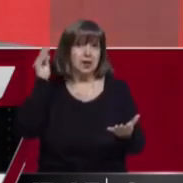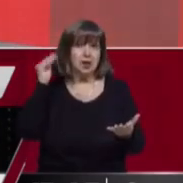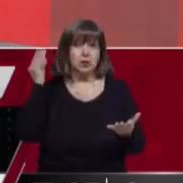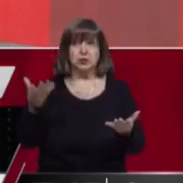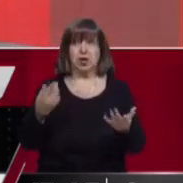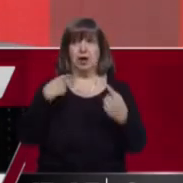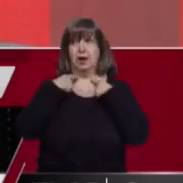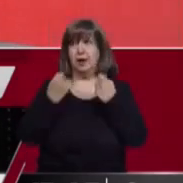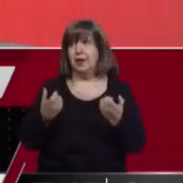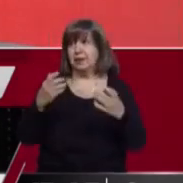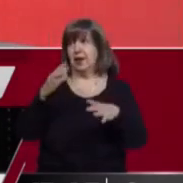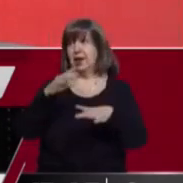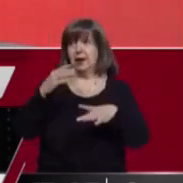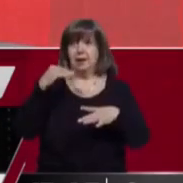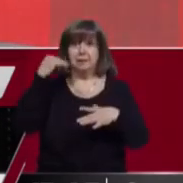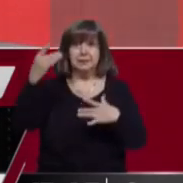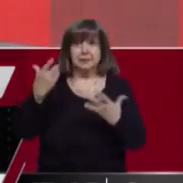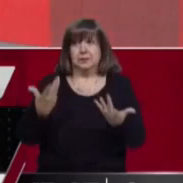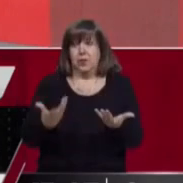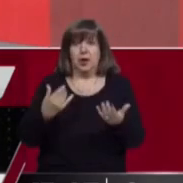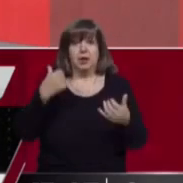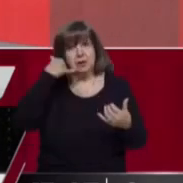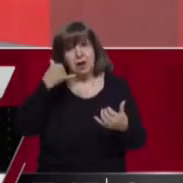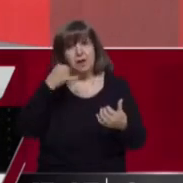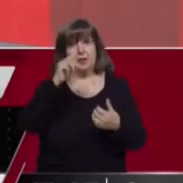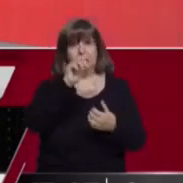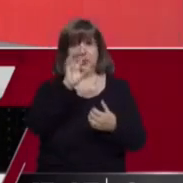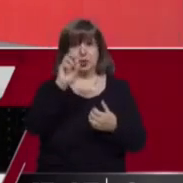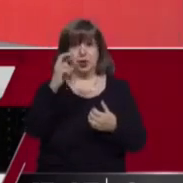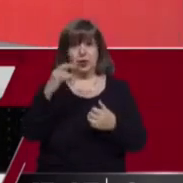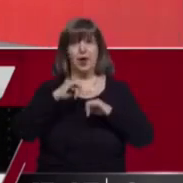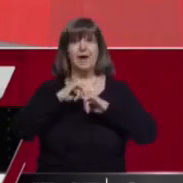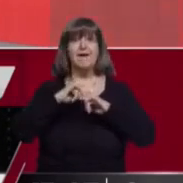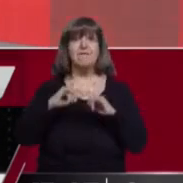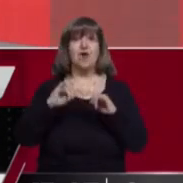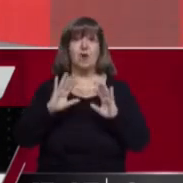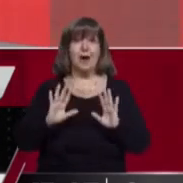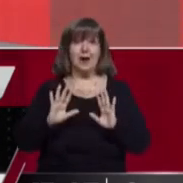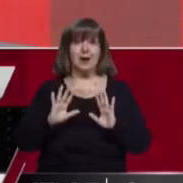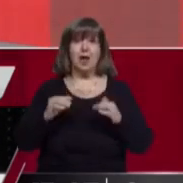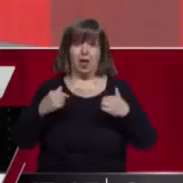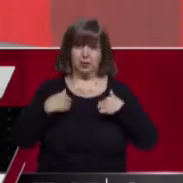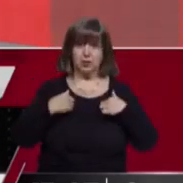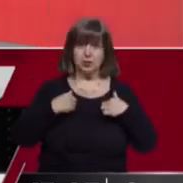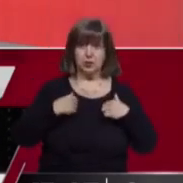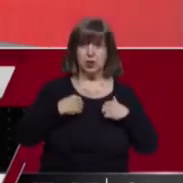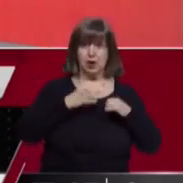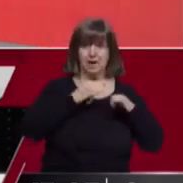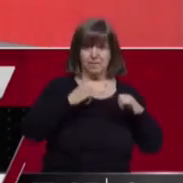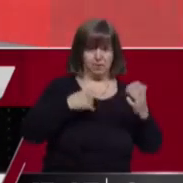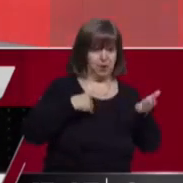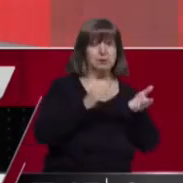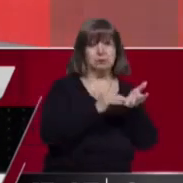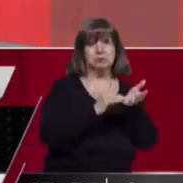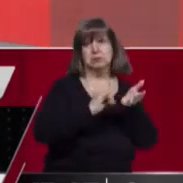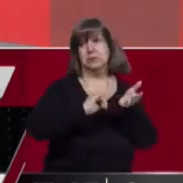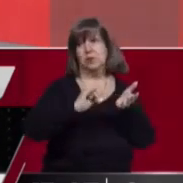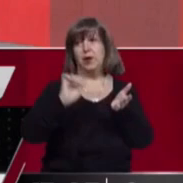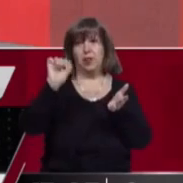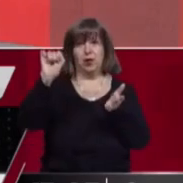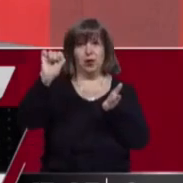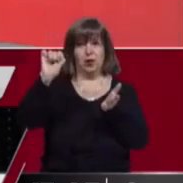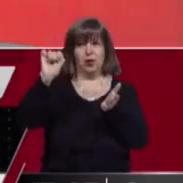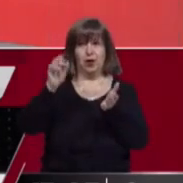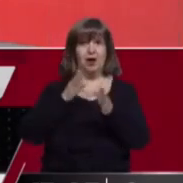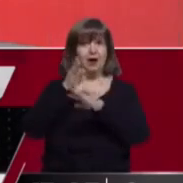la desconocíamos, y bueno, justamente por eso es importantísimo que si alguien toma conocimiento, somos